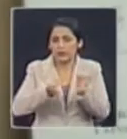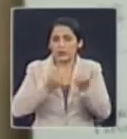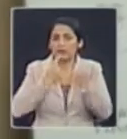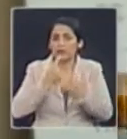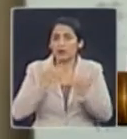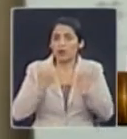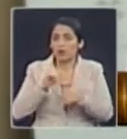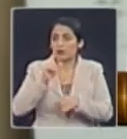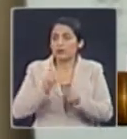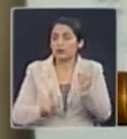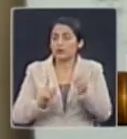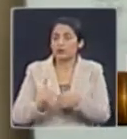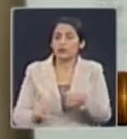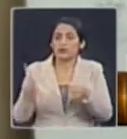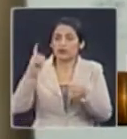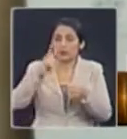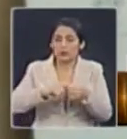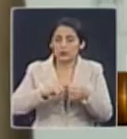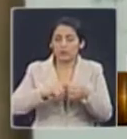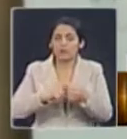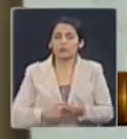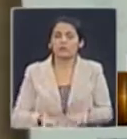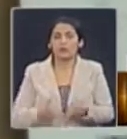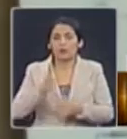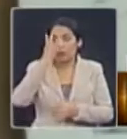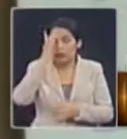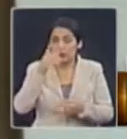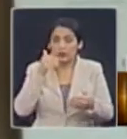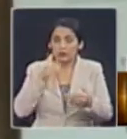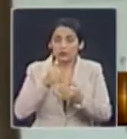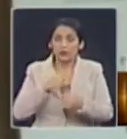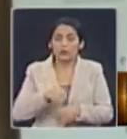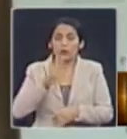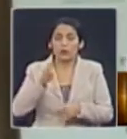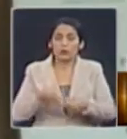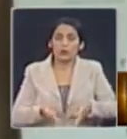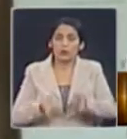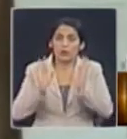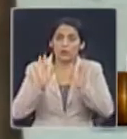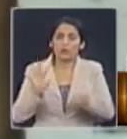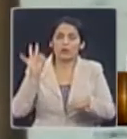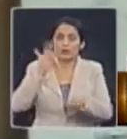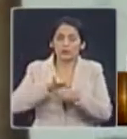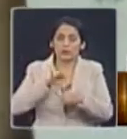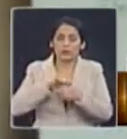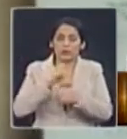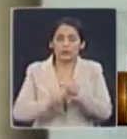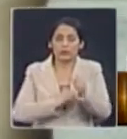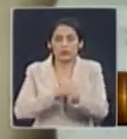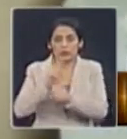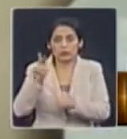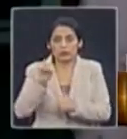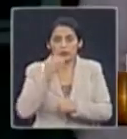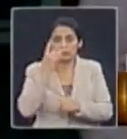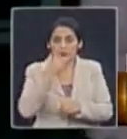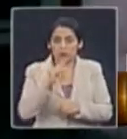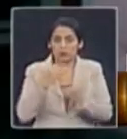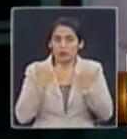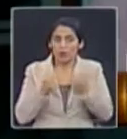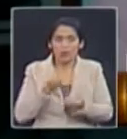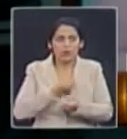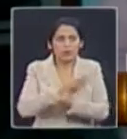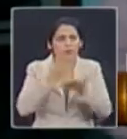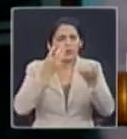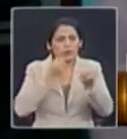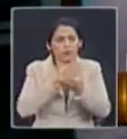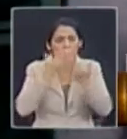4 de febrero del 2018, fecha de la consulta, para que sepan qué decidir sobre la papeleta. Así se lo